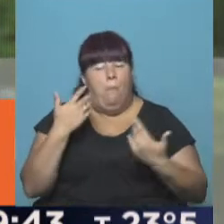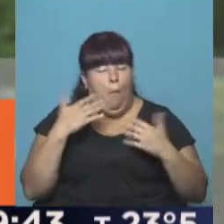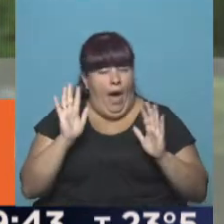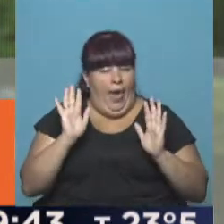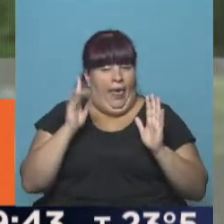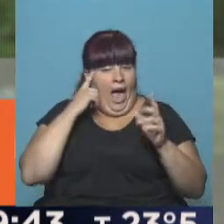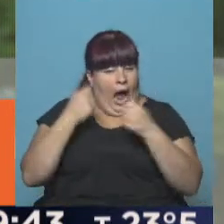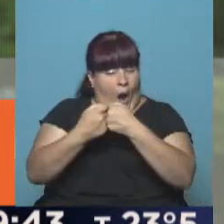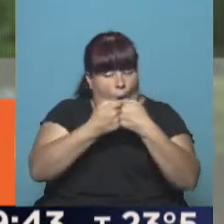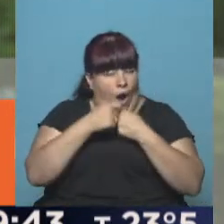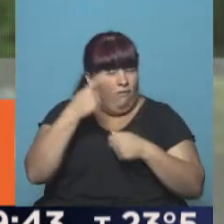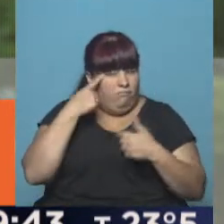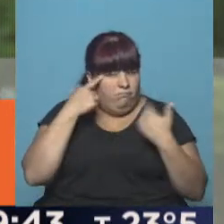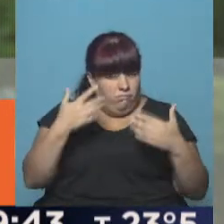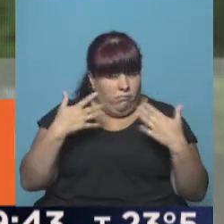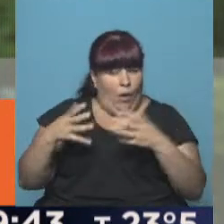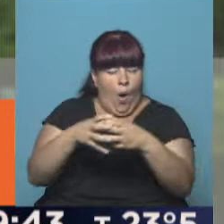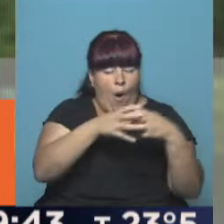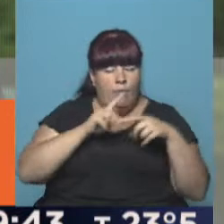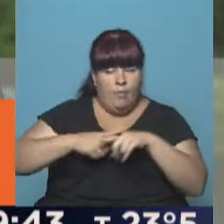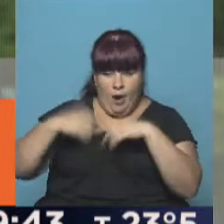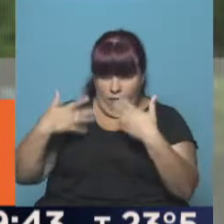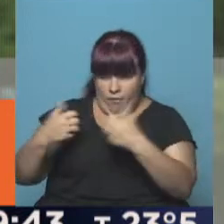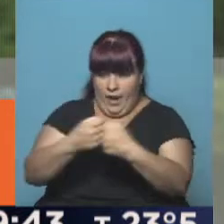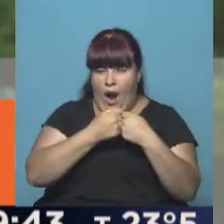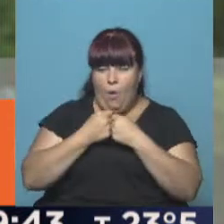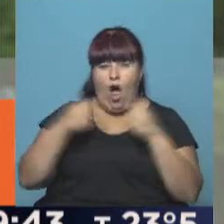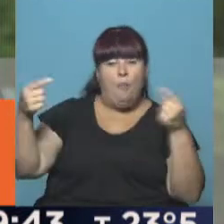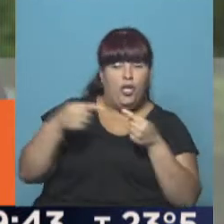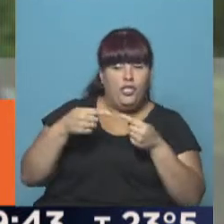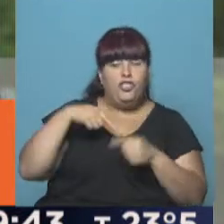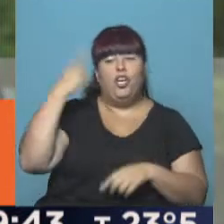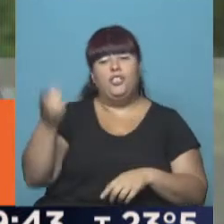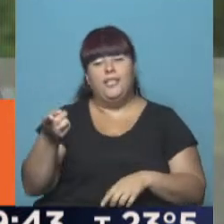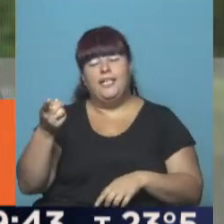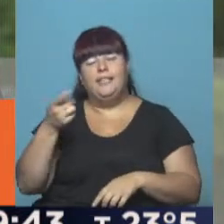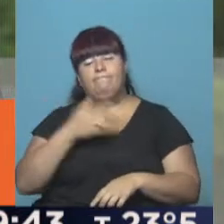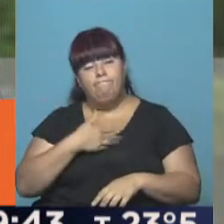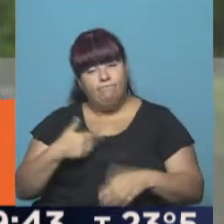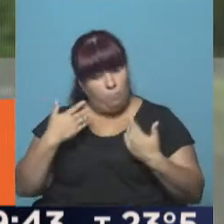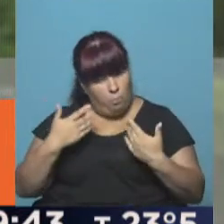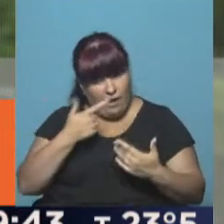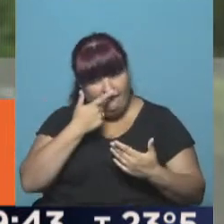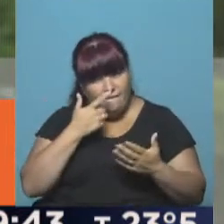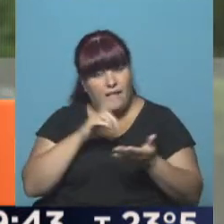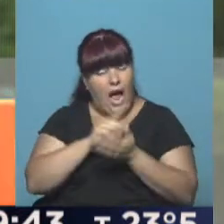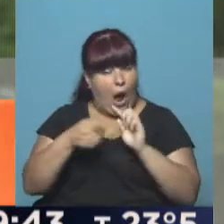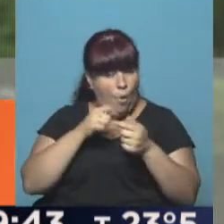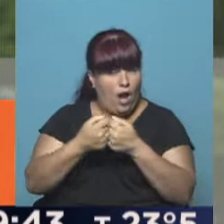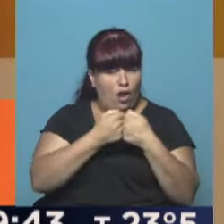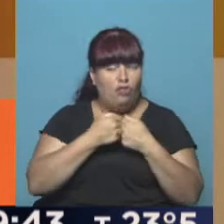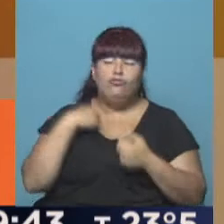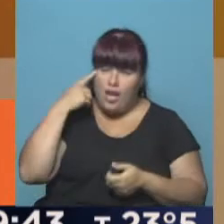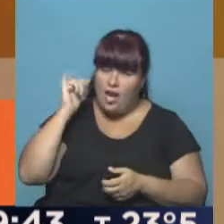lograr consensos? ¿Ustedes ven que los sectores políticos de la oposición hay interés en consensuar? Yo creo